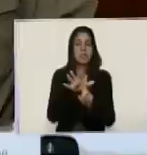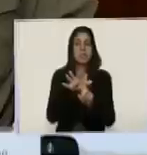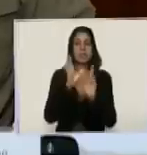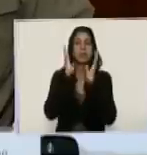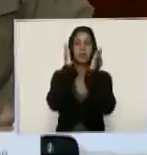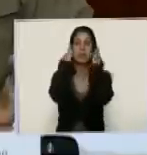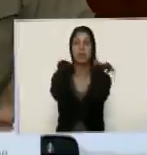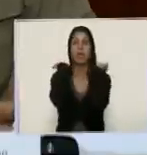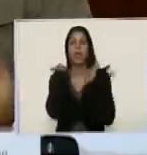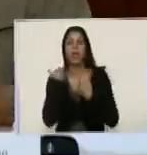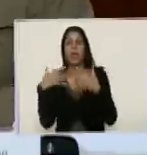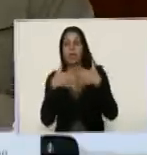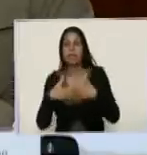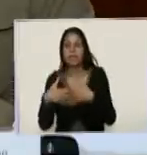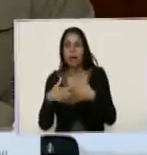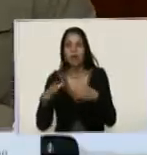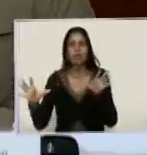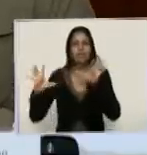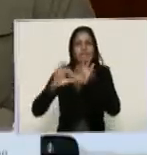Estados Unidos es cómplice.